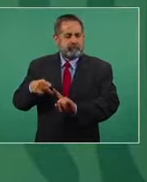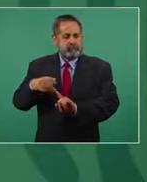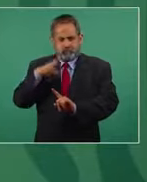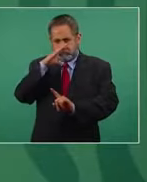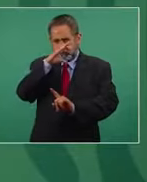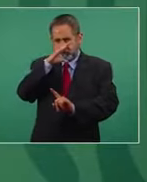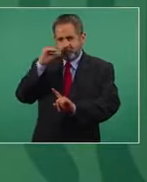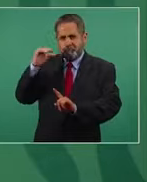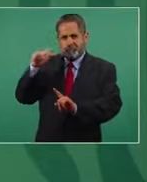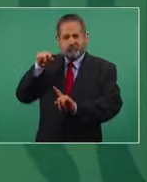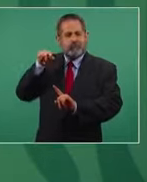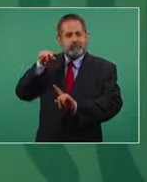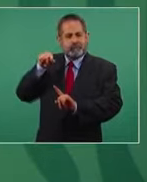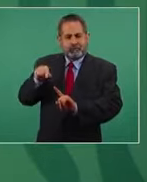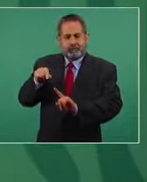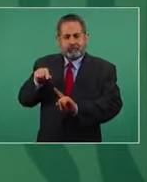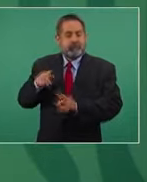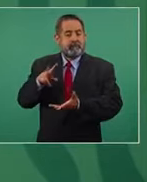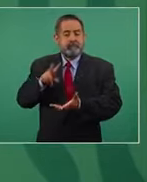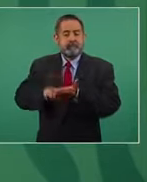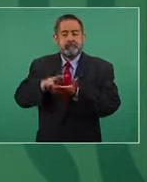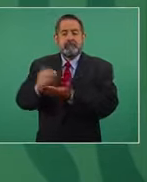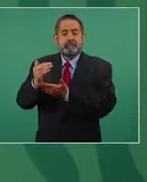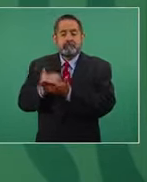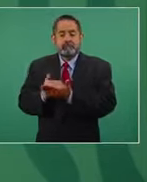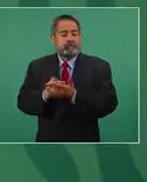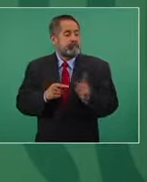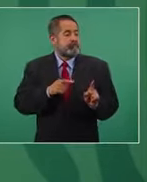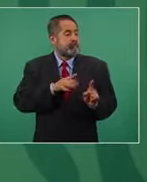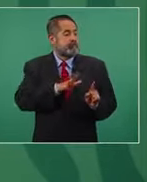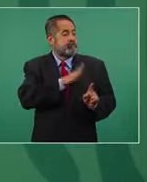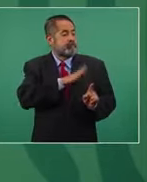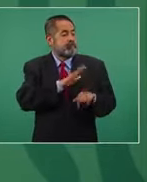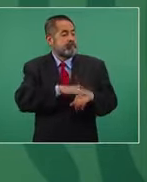afroamericano, vale menos que un blanco.